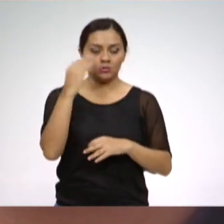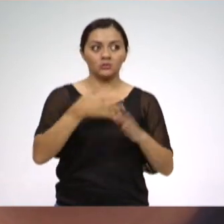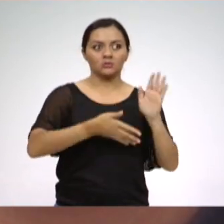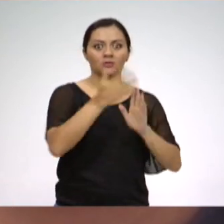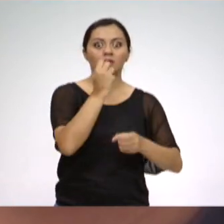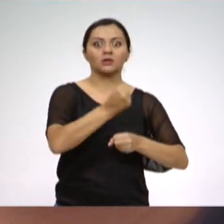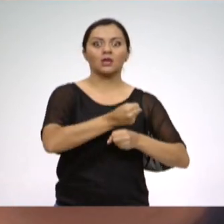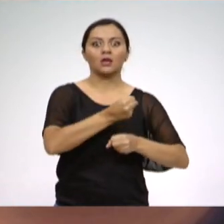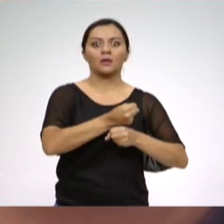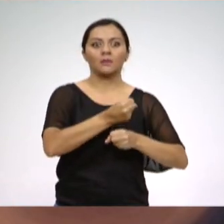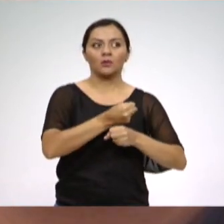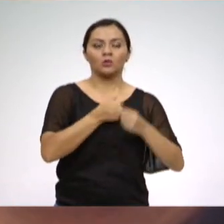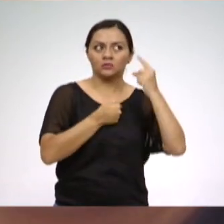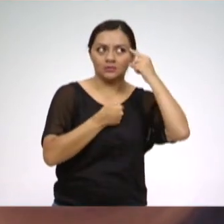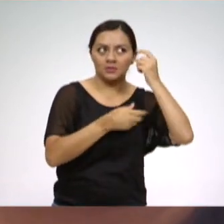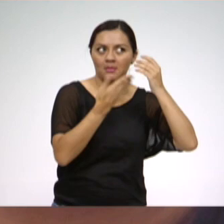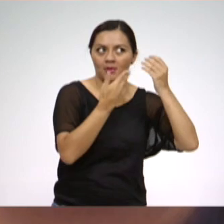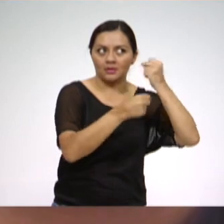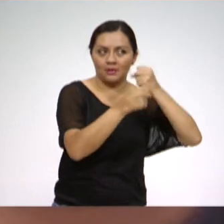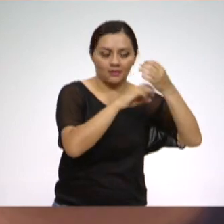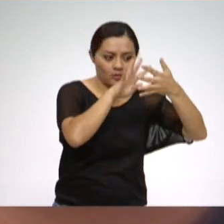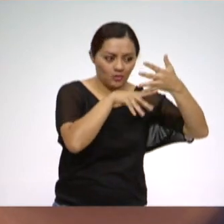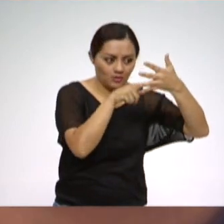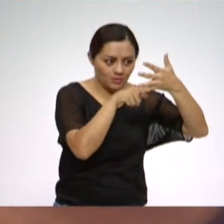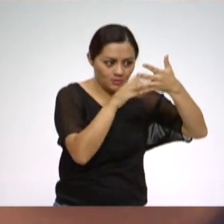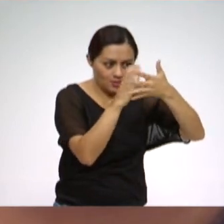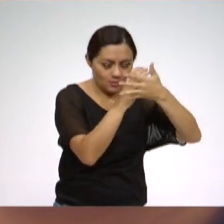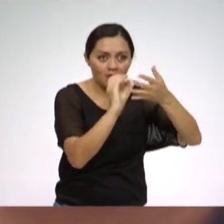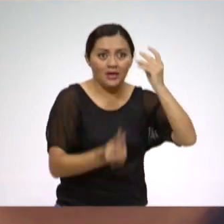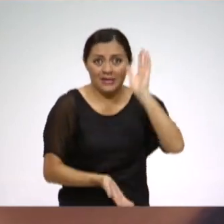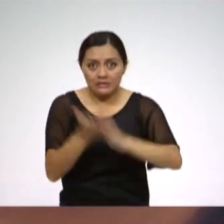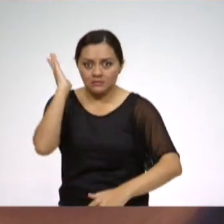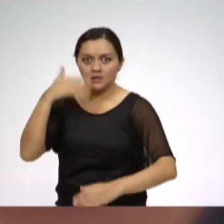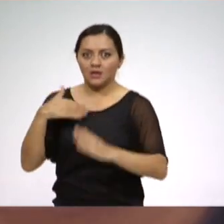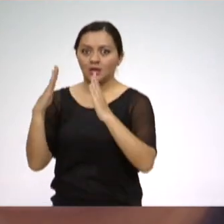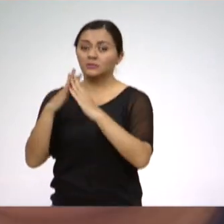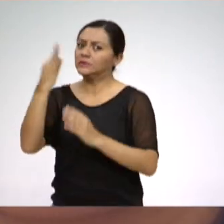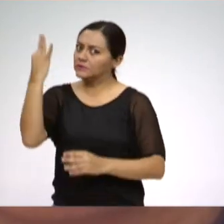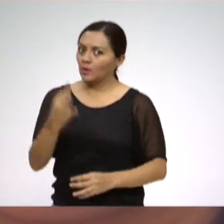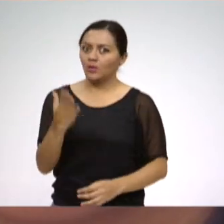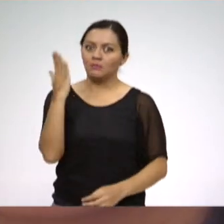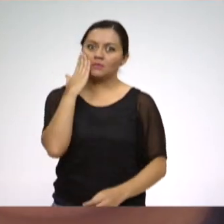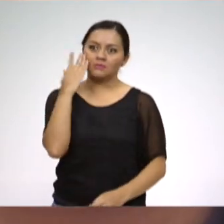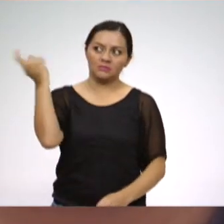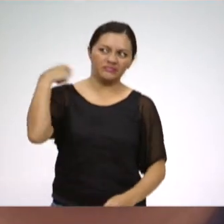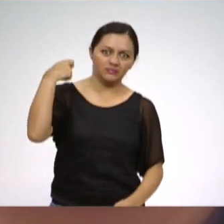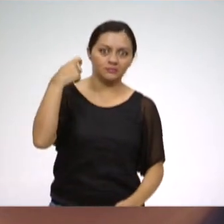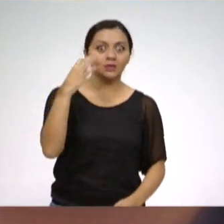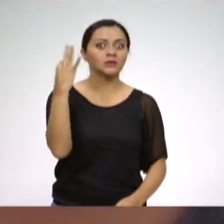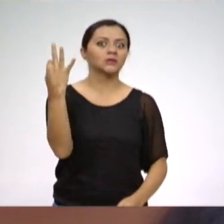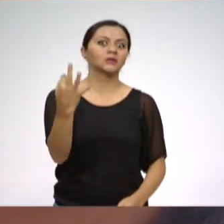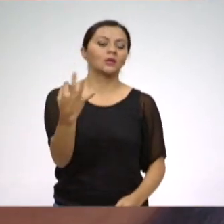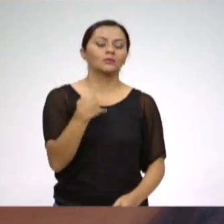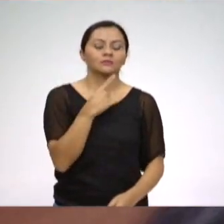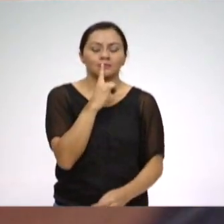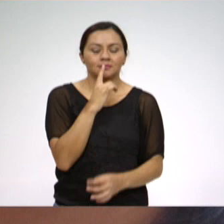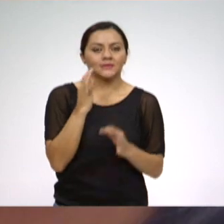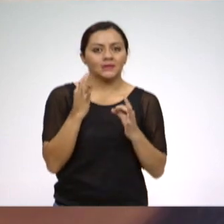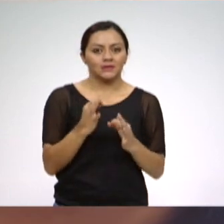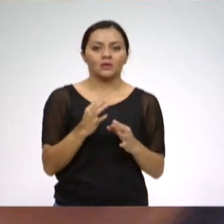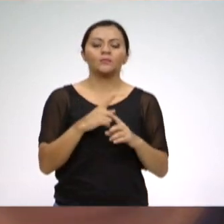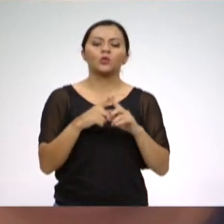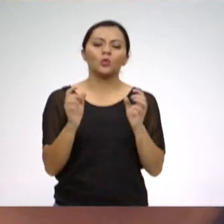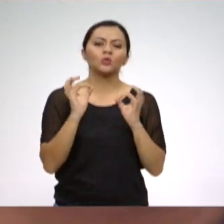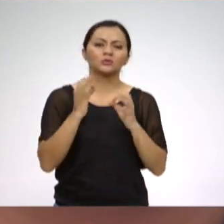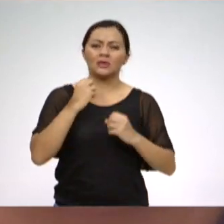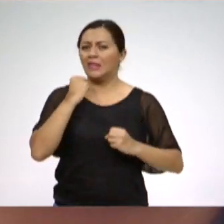trabajando. Entonces, tenía que llegar pronto a la casa. Y si no, mi mamá aquí se cuadraba conmigo. Entonces,